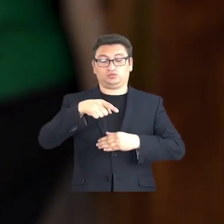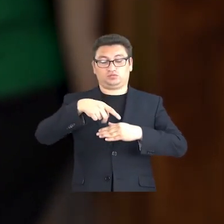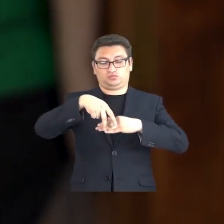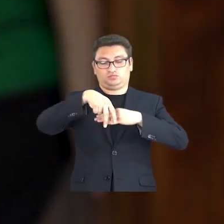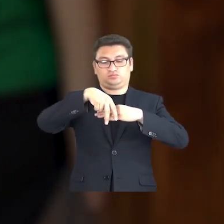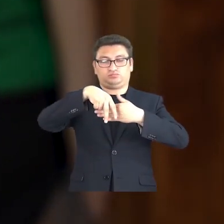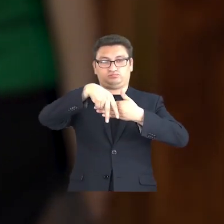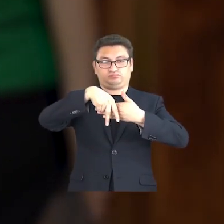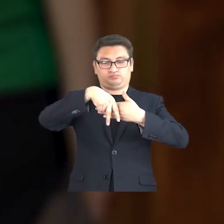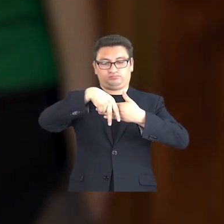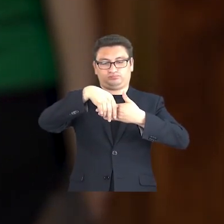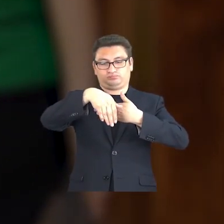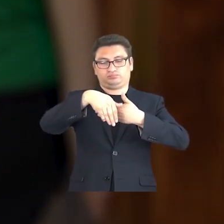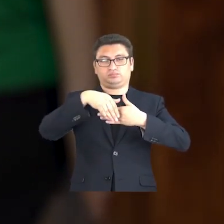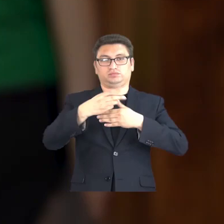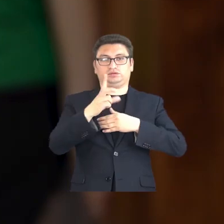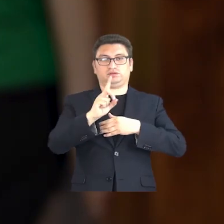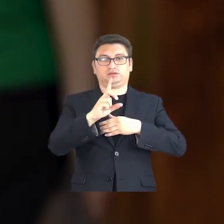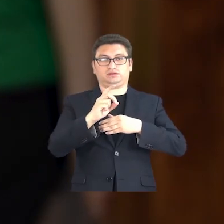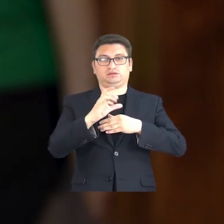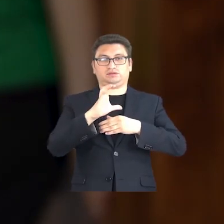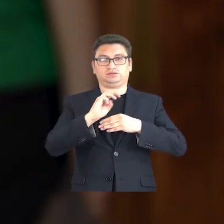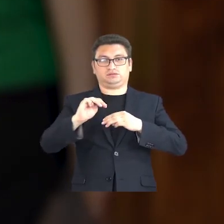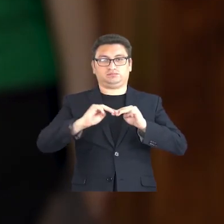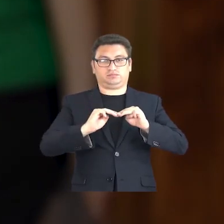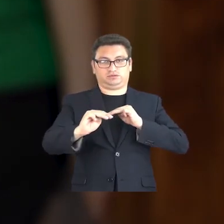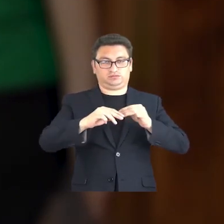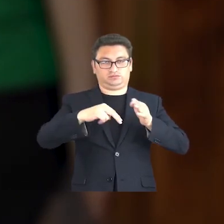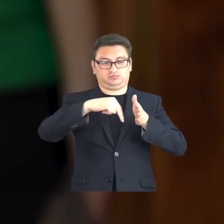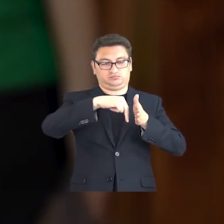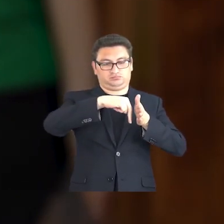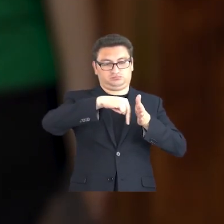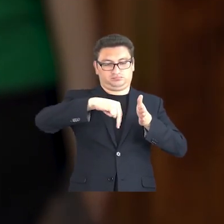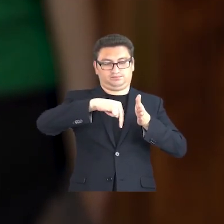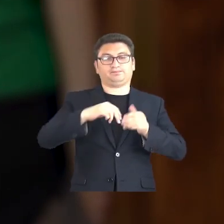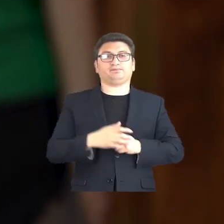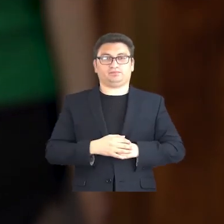pies aproximadamente a 30 centímetros de distancia de la pared.